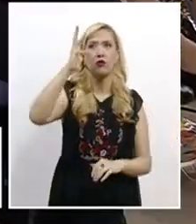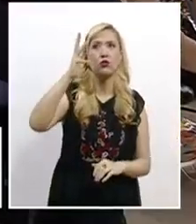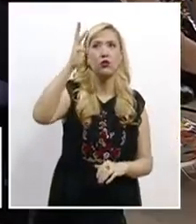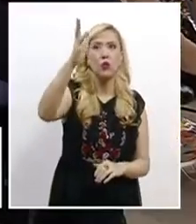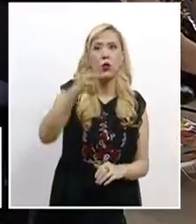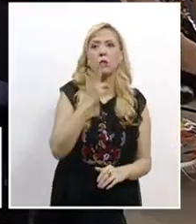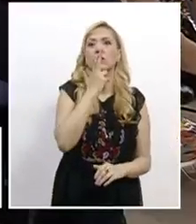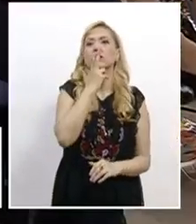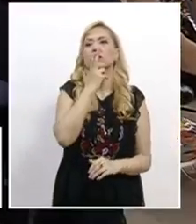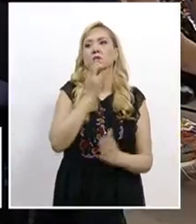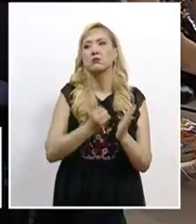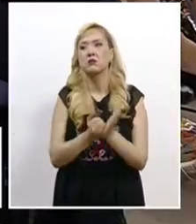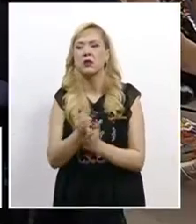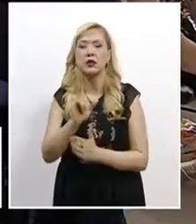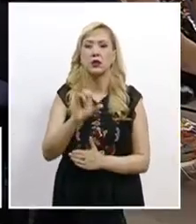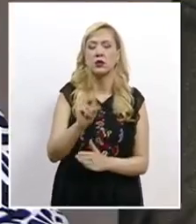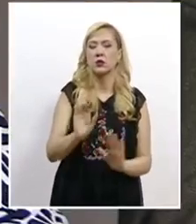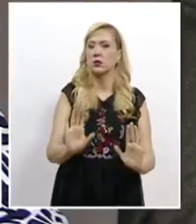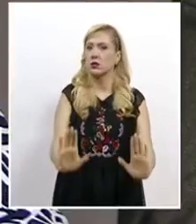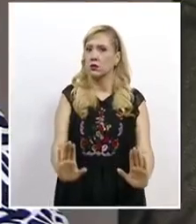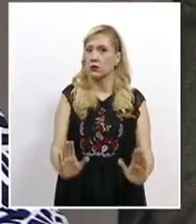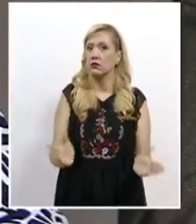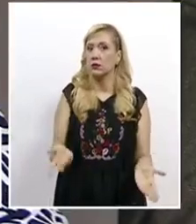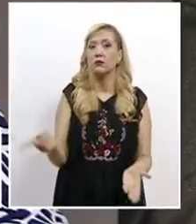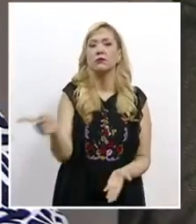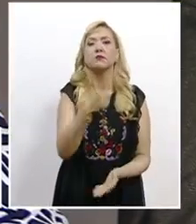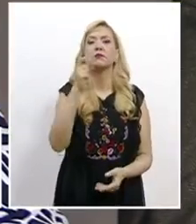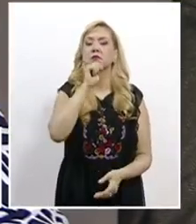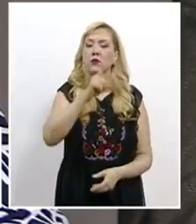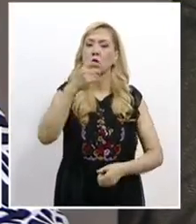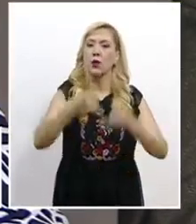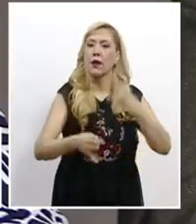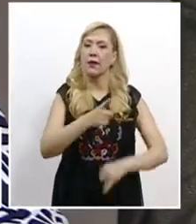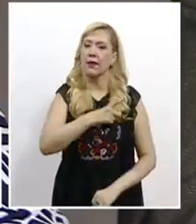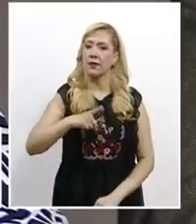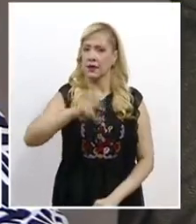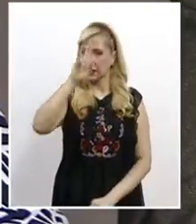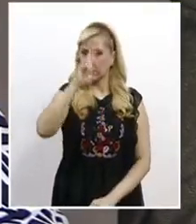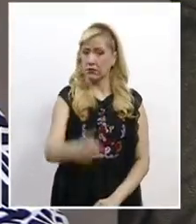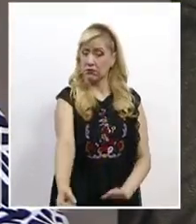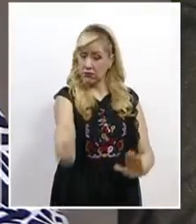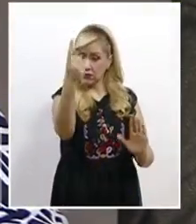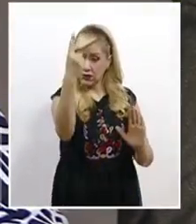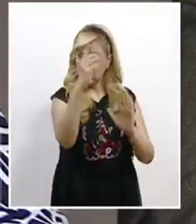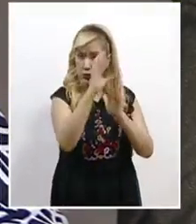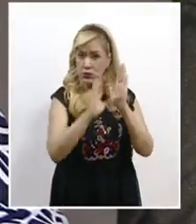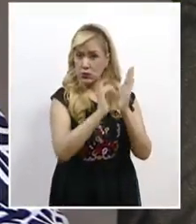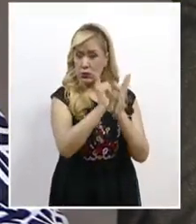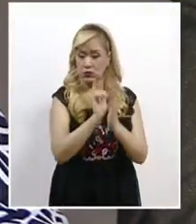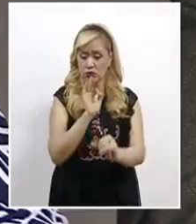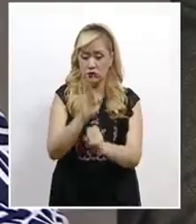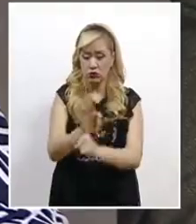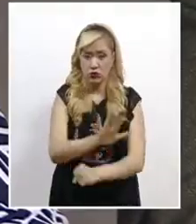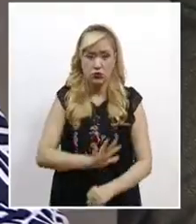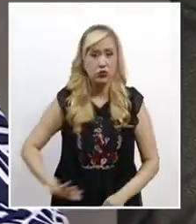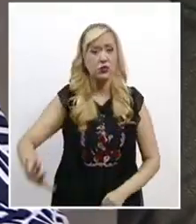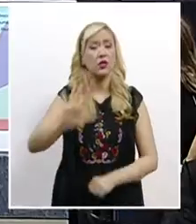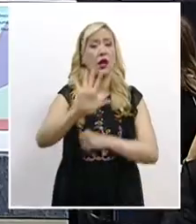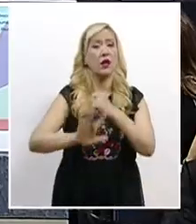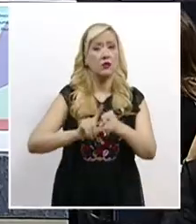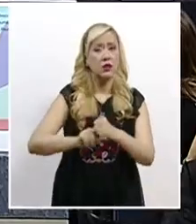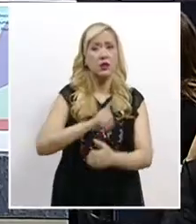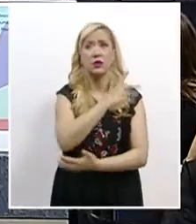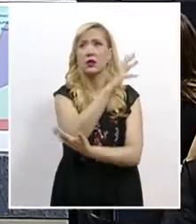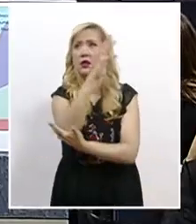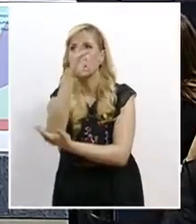decisiones. Asimismo, llamó a las personas impartidoras de justicia a honrar la Constitución con sentencias protectoras del medio ambiente, recordando